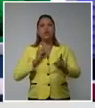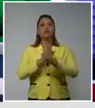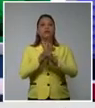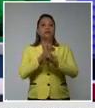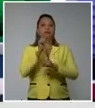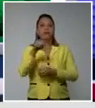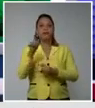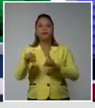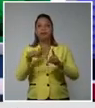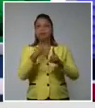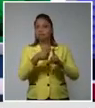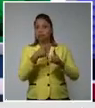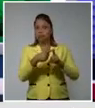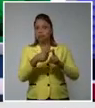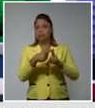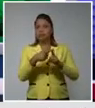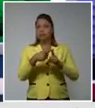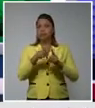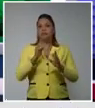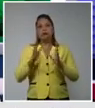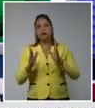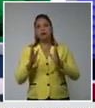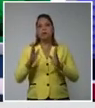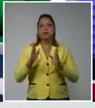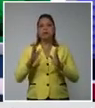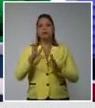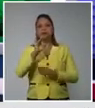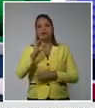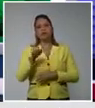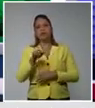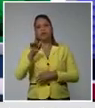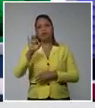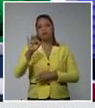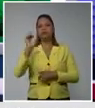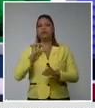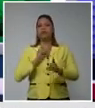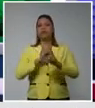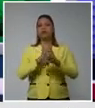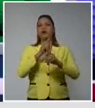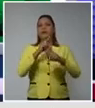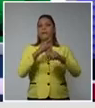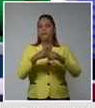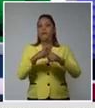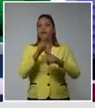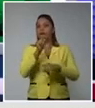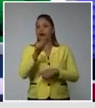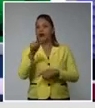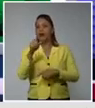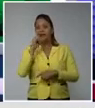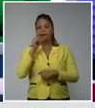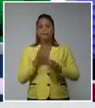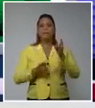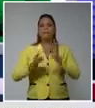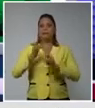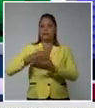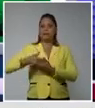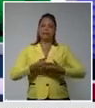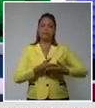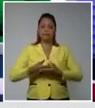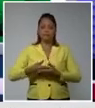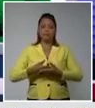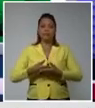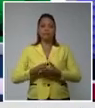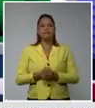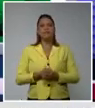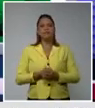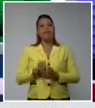y promediando en 7,8 contactos por cada lactante. Entonces, realmente yo los regaño,